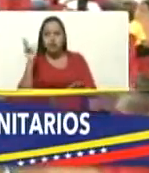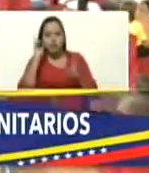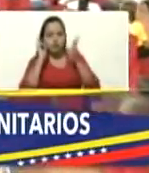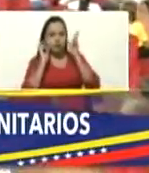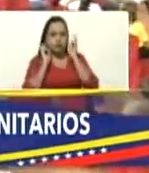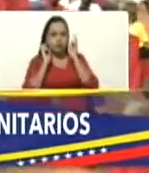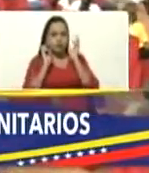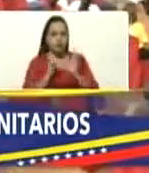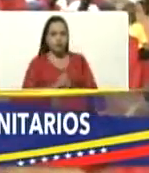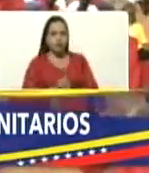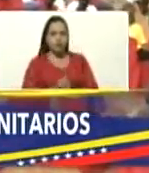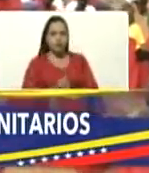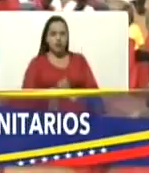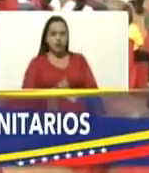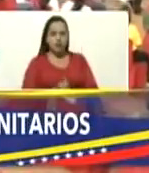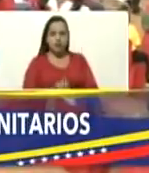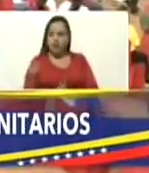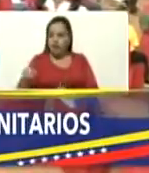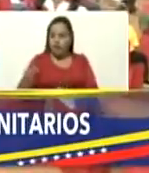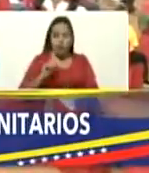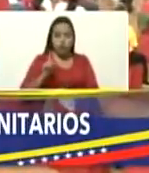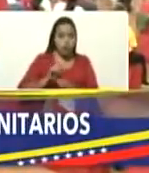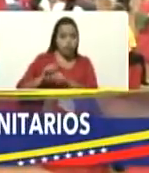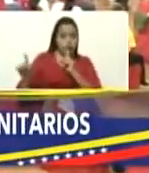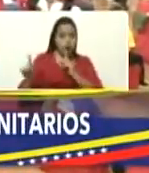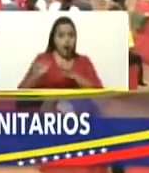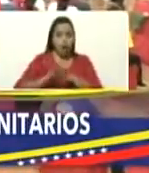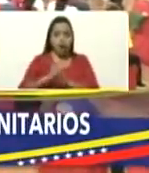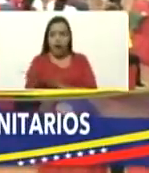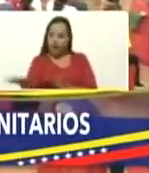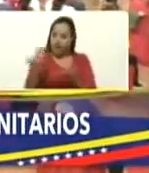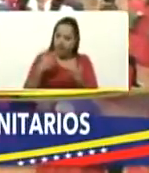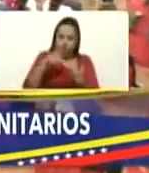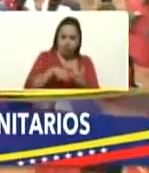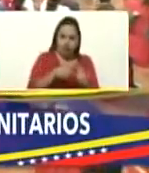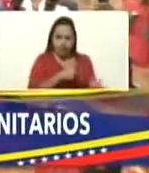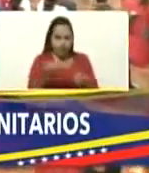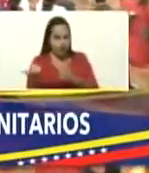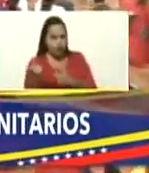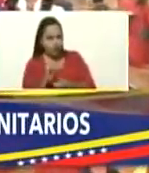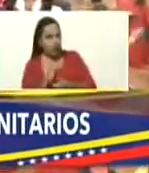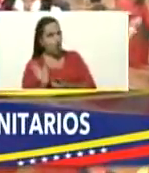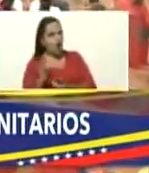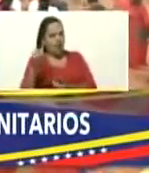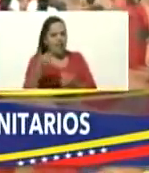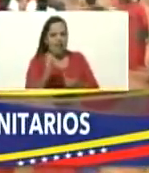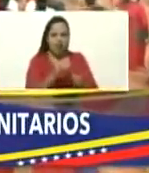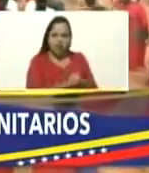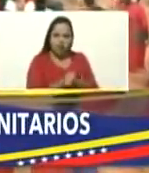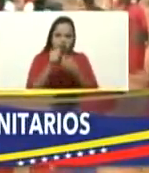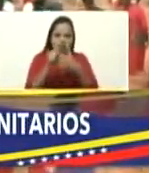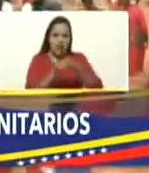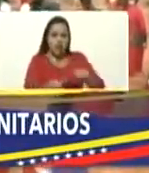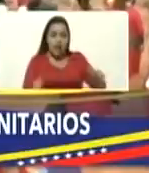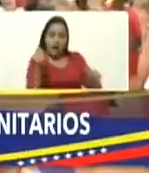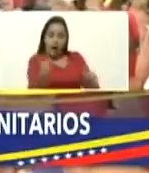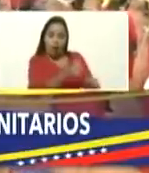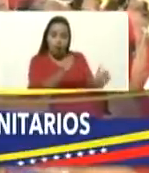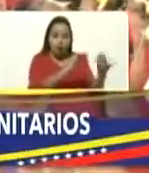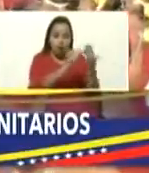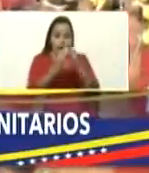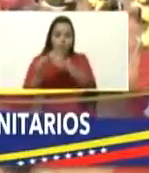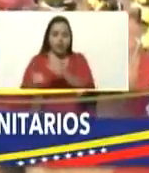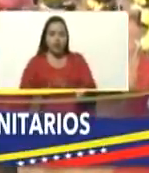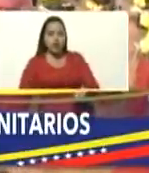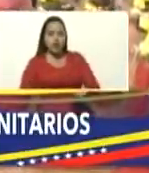De aquí no se mueve nadie, porque esto no es un 20-tú. Aquí lo que hay es un liderazgo territorial de cada una de las comunidades,